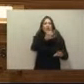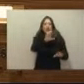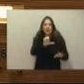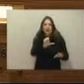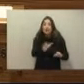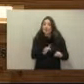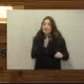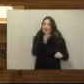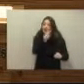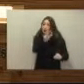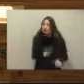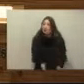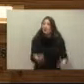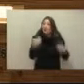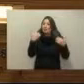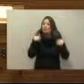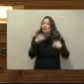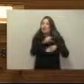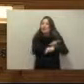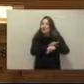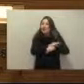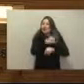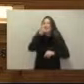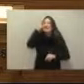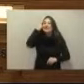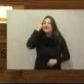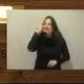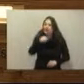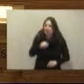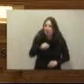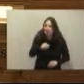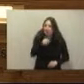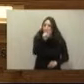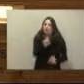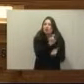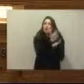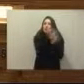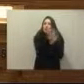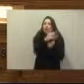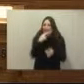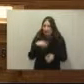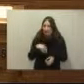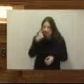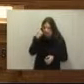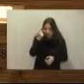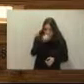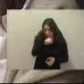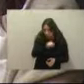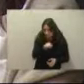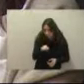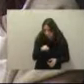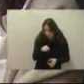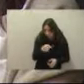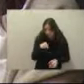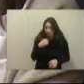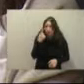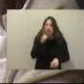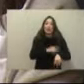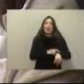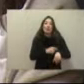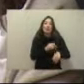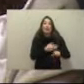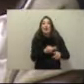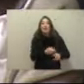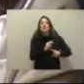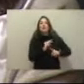antemano los responsables de la consejería quiénes iban a ser los afectados? ¿O no lo sabían? Ya sé que no va a tener tiempo de respuesta,